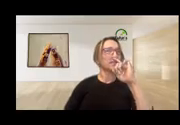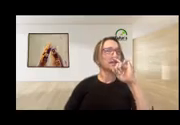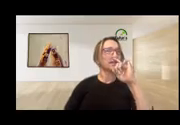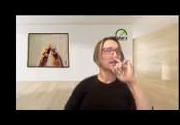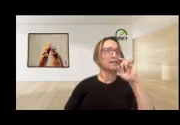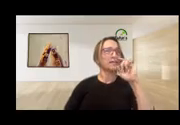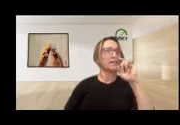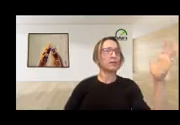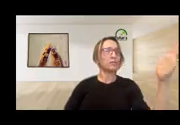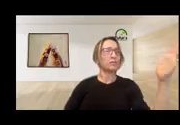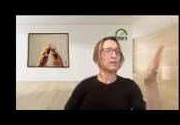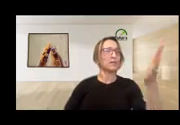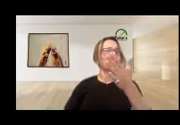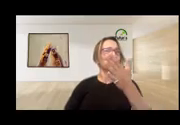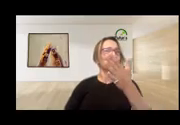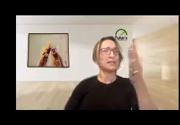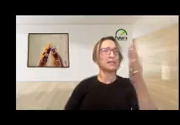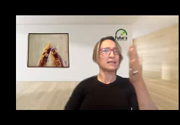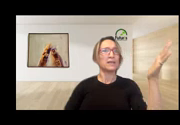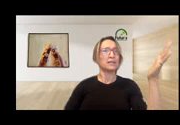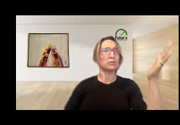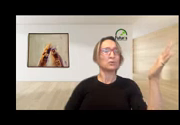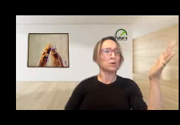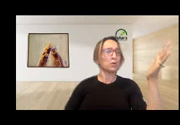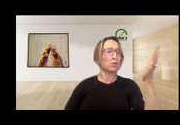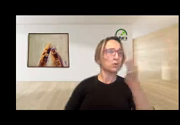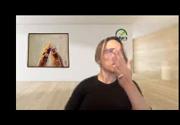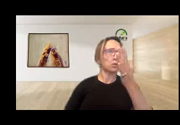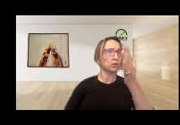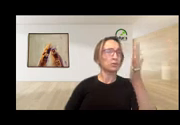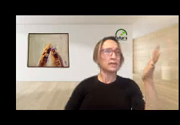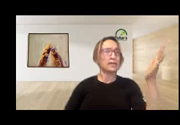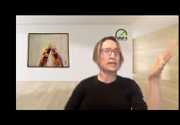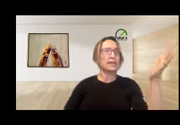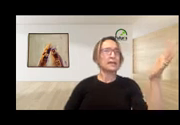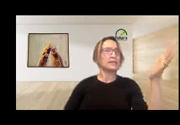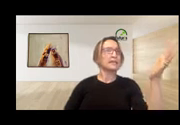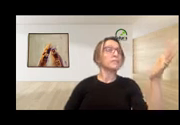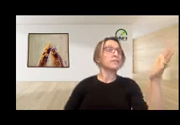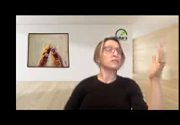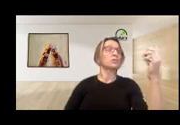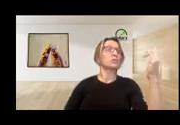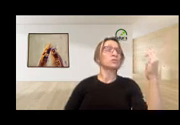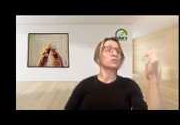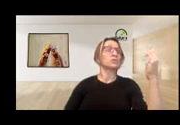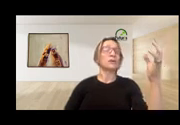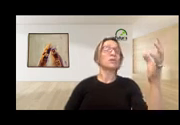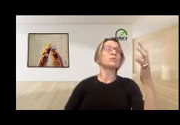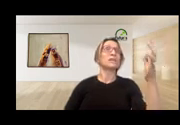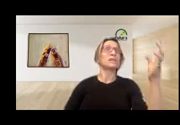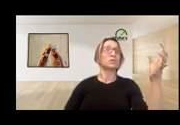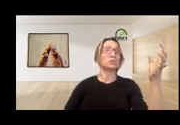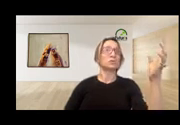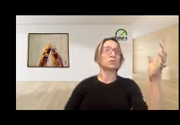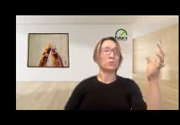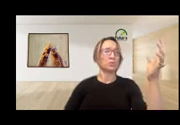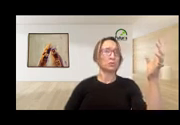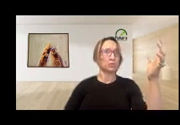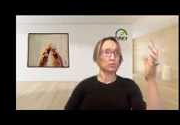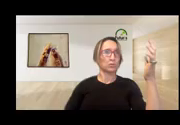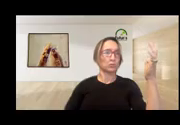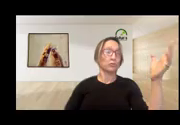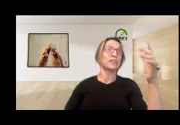pero básicamente estaban separados de 700 metros uno del otro en sedimentos. Estaban contenidos